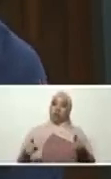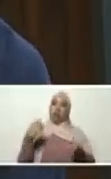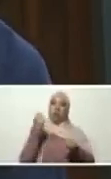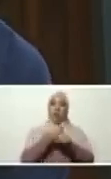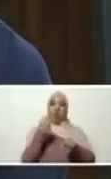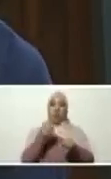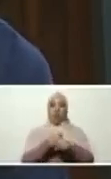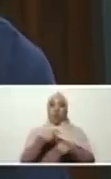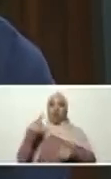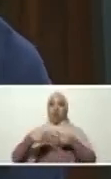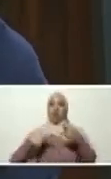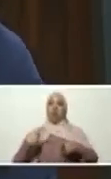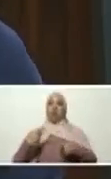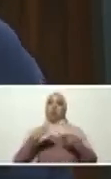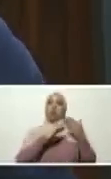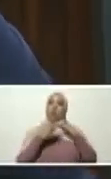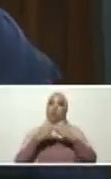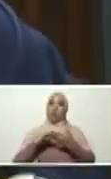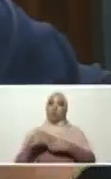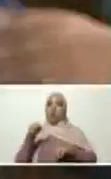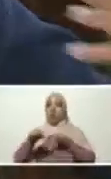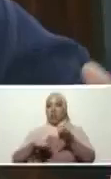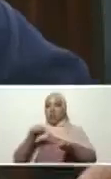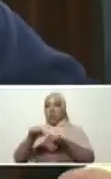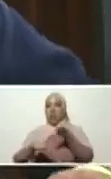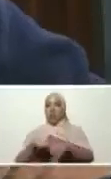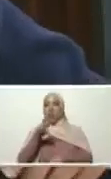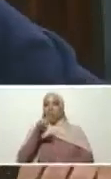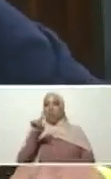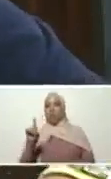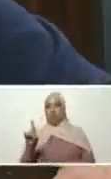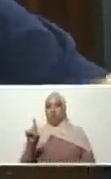por la construcción del socialismo territorial del siglo XXI, pensado,